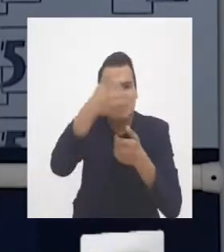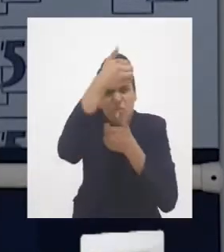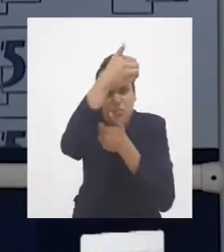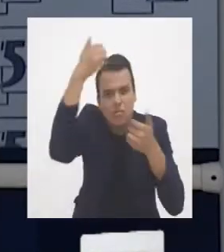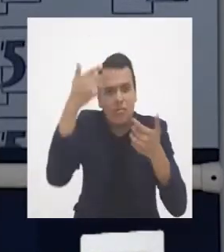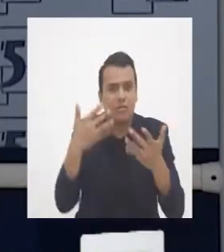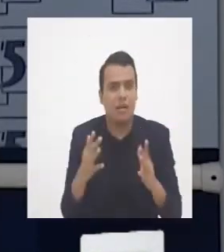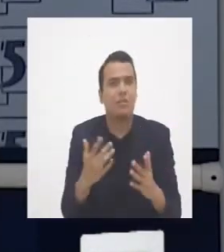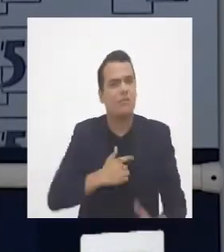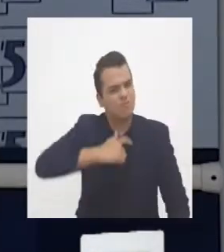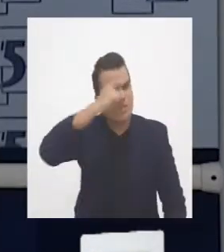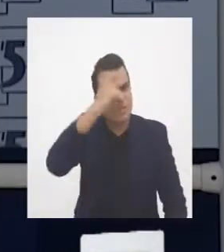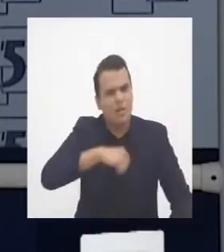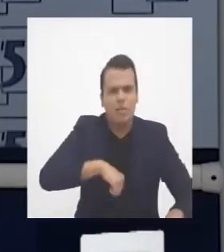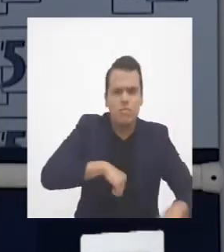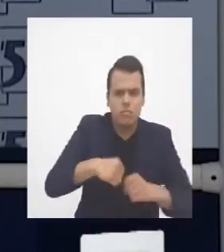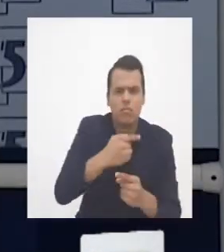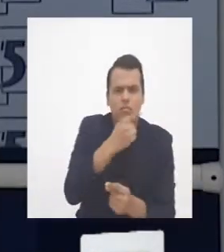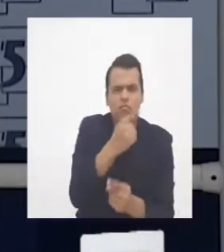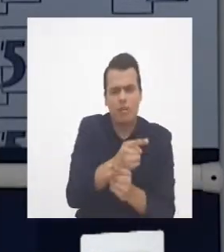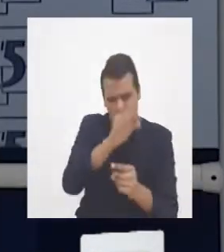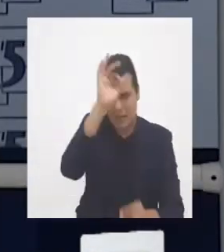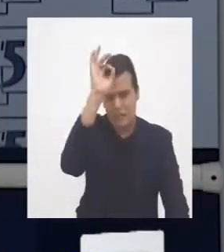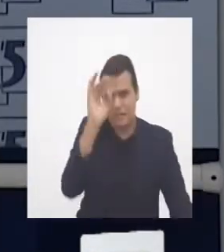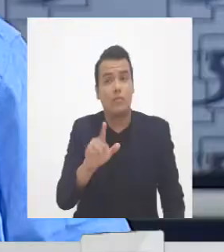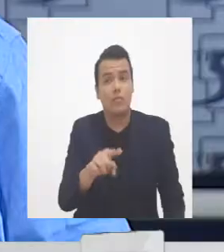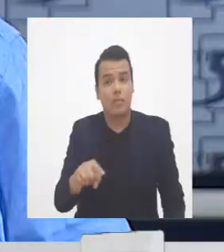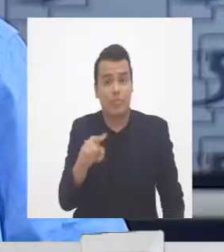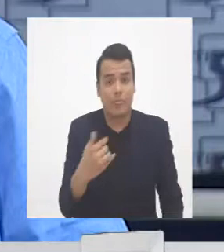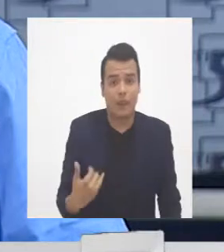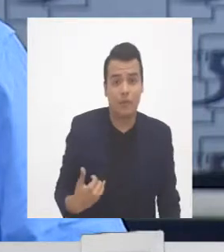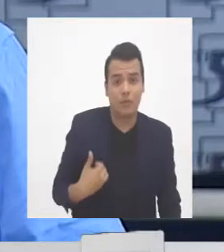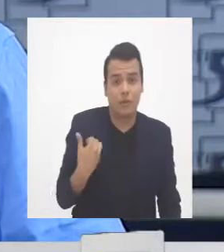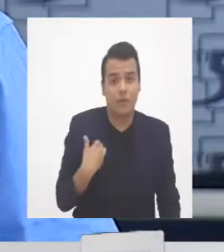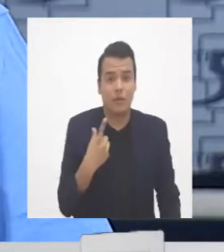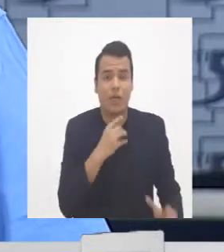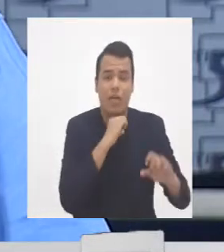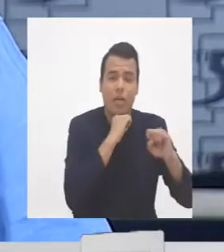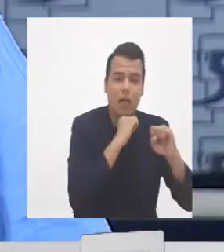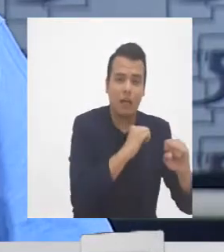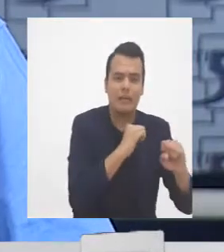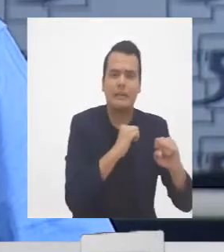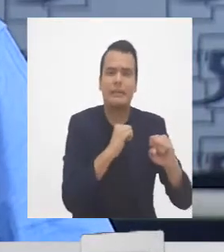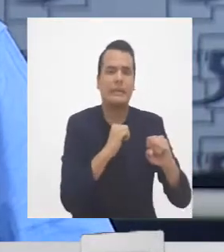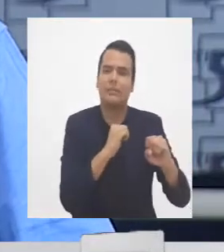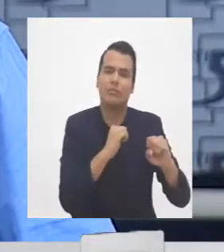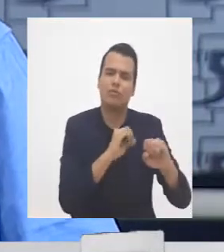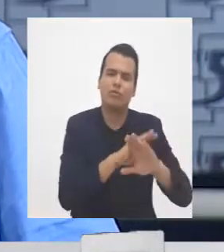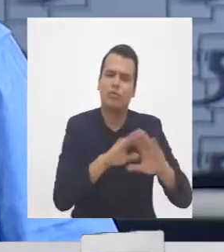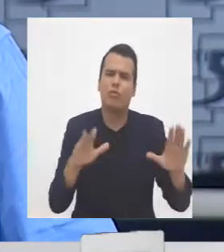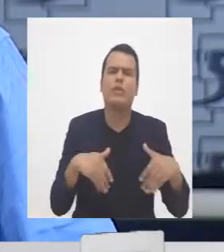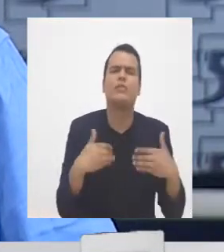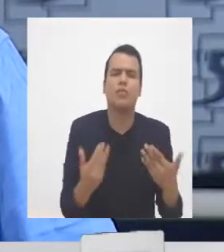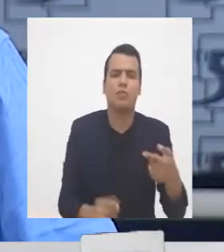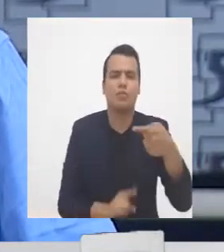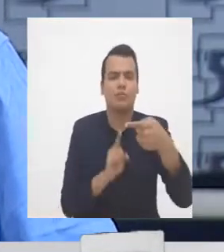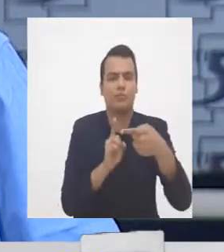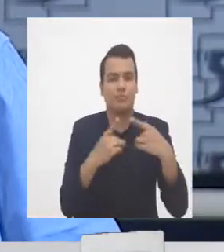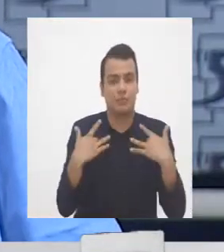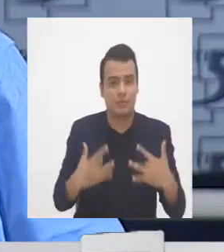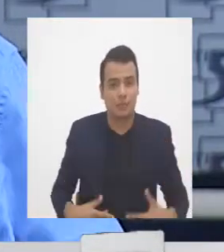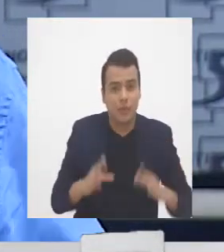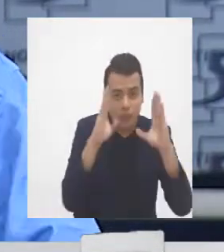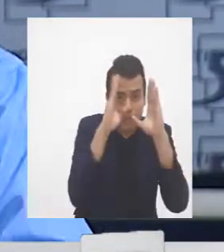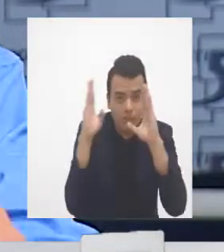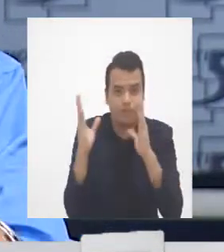desmovilizados. Con un trabajo serio y técnico lo vamos a lograr. Para evitar el riesgo y vulnerabilidad de los jóvenes frente a la delincuencia, tenemos